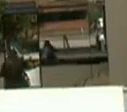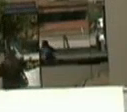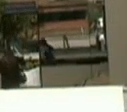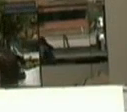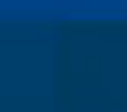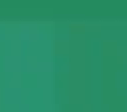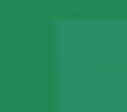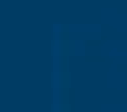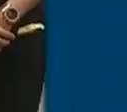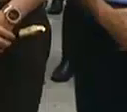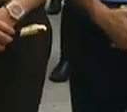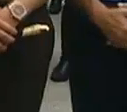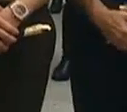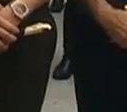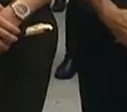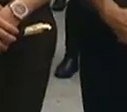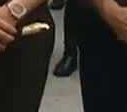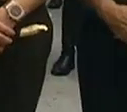recursos.